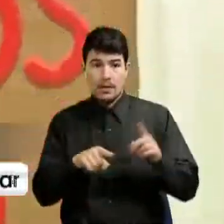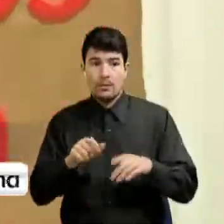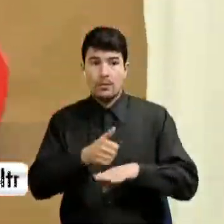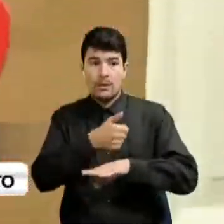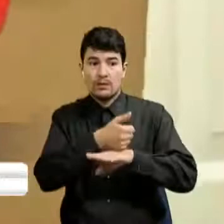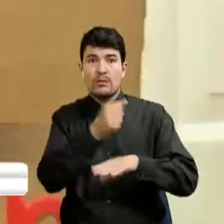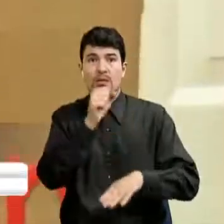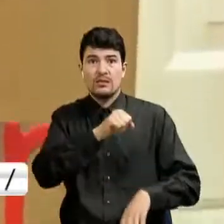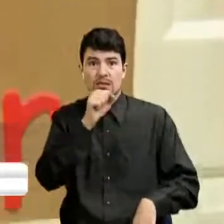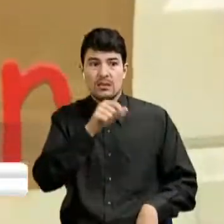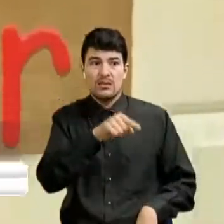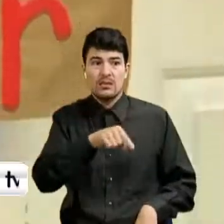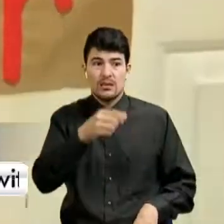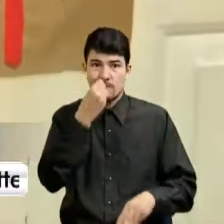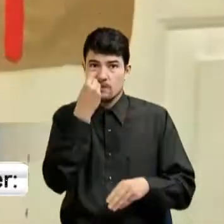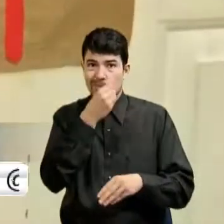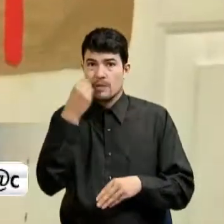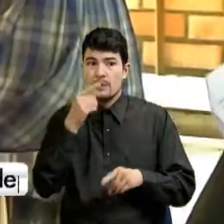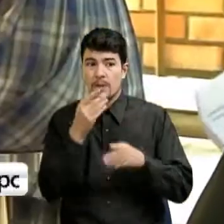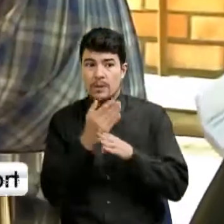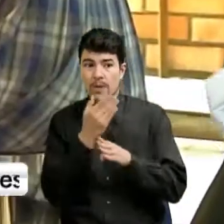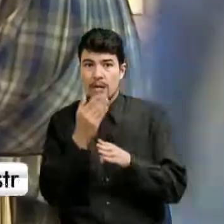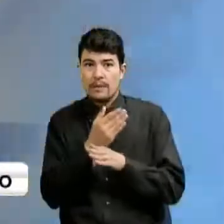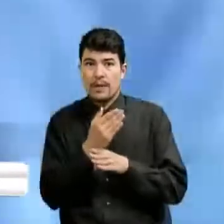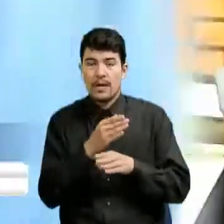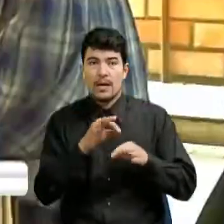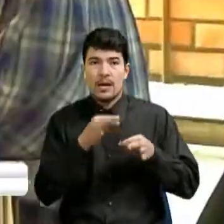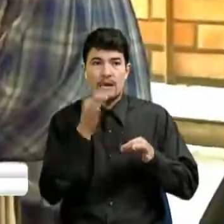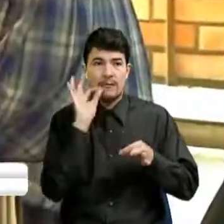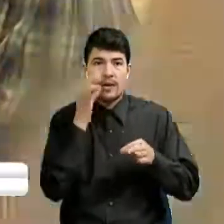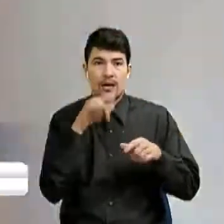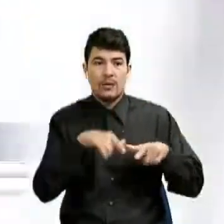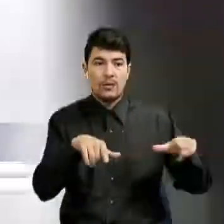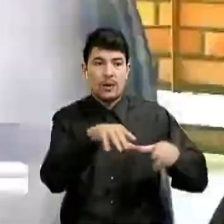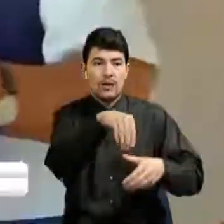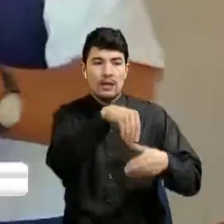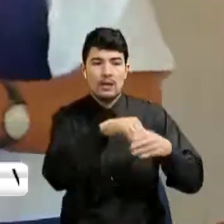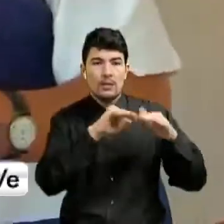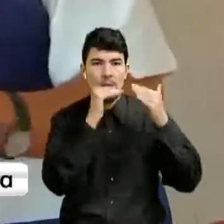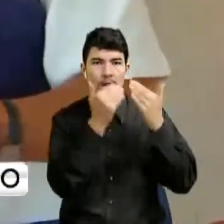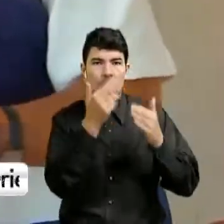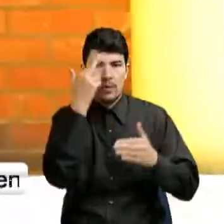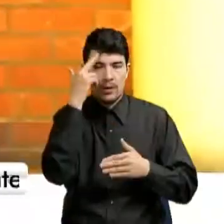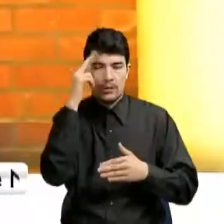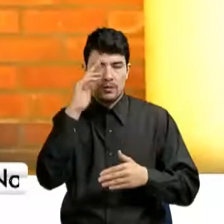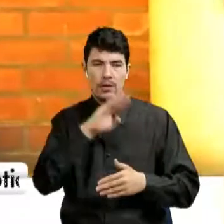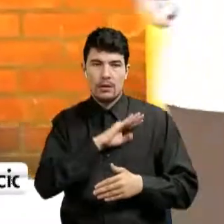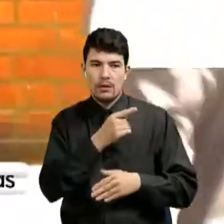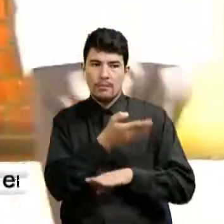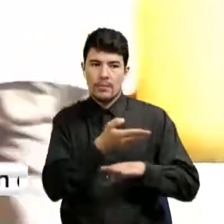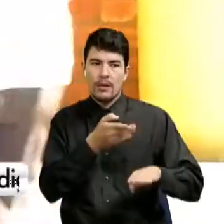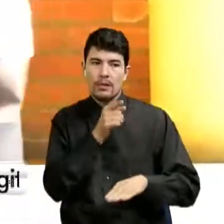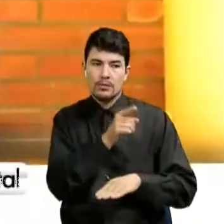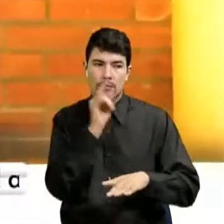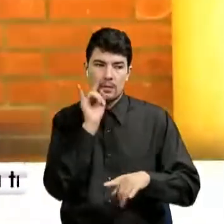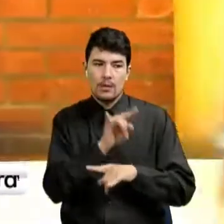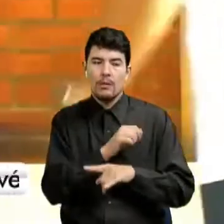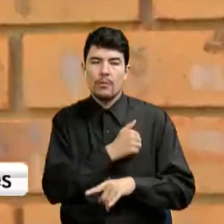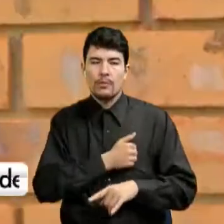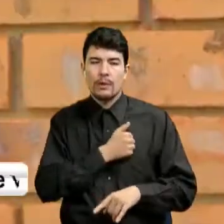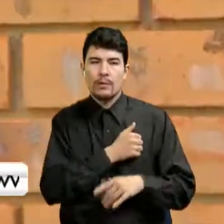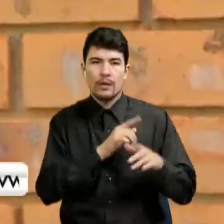incurrieron en presuntas irregularidades por este motivo pide las investigaciones a los organismos de control